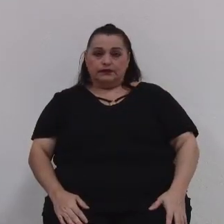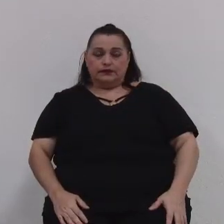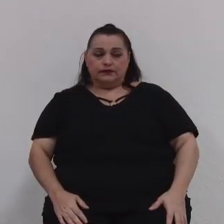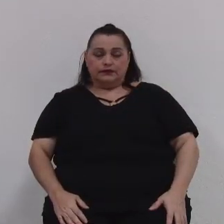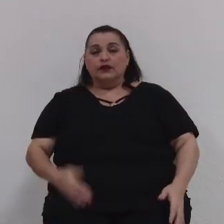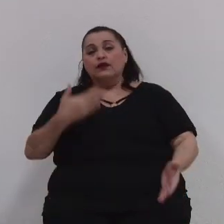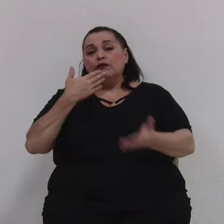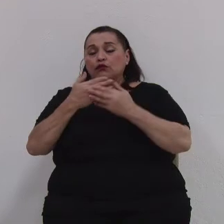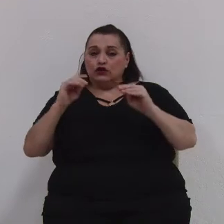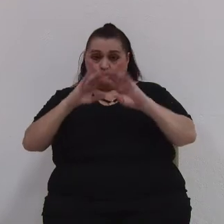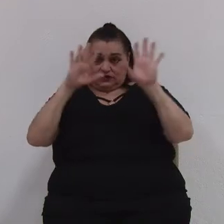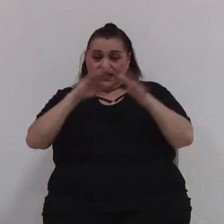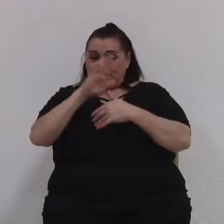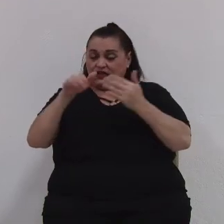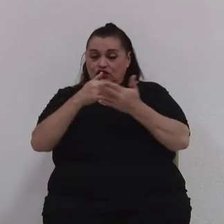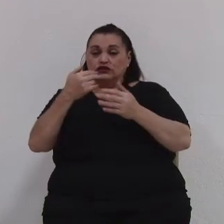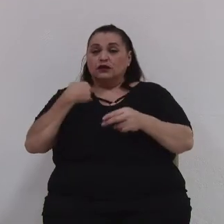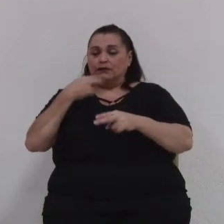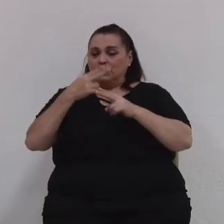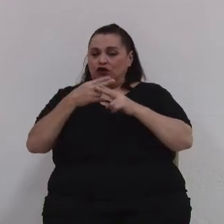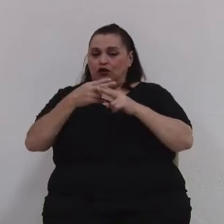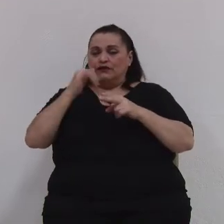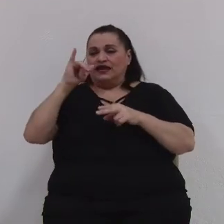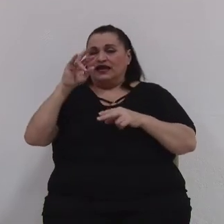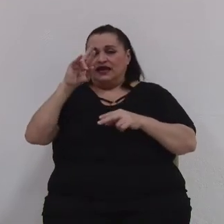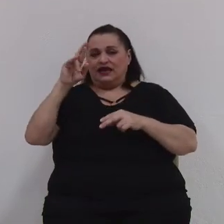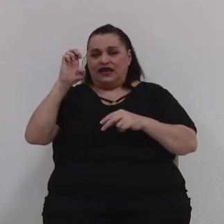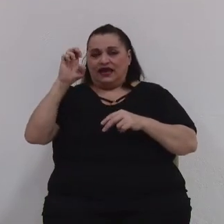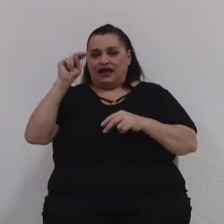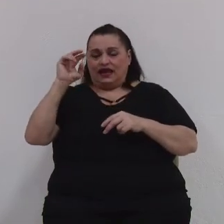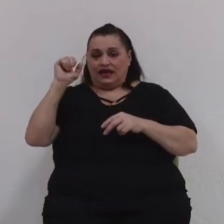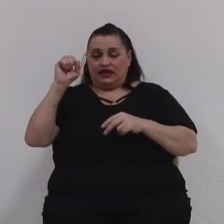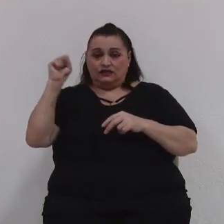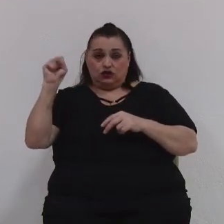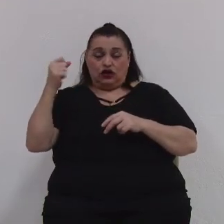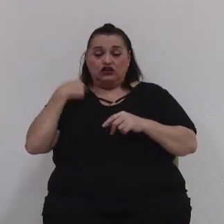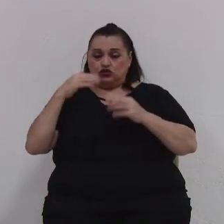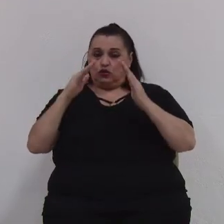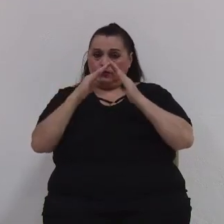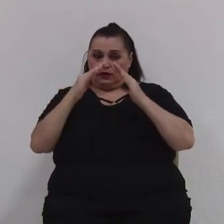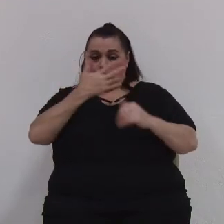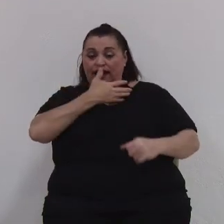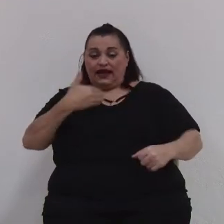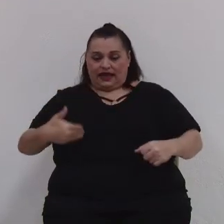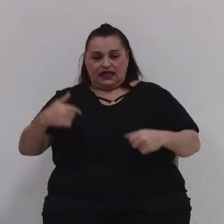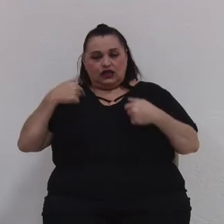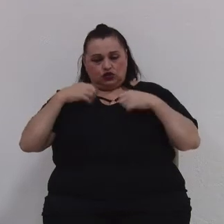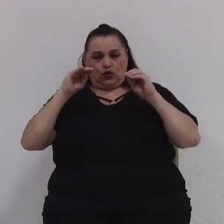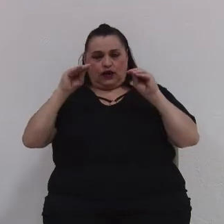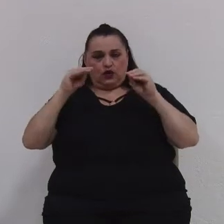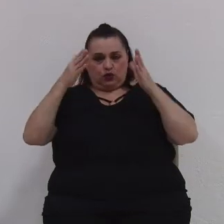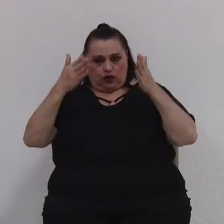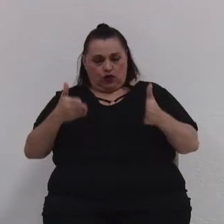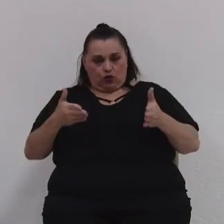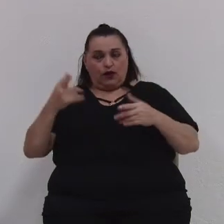Sí, buenos días a todos. Mi nombre es Irene Sutherland. Vivo en Heredia, soy educadora